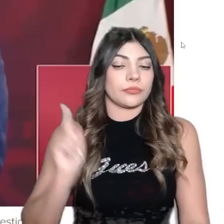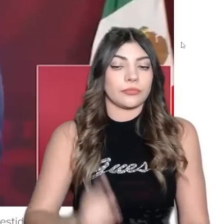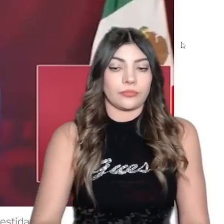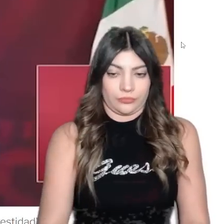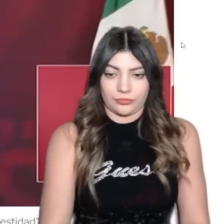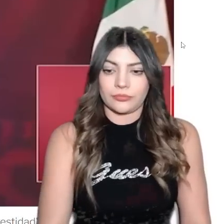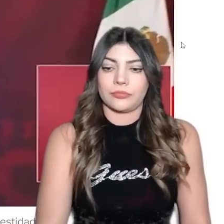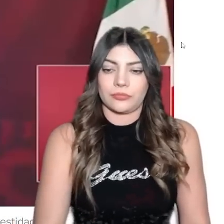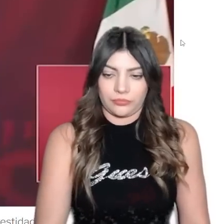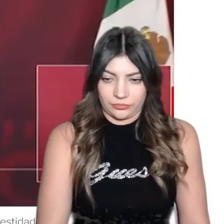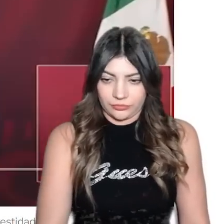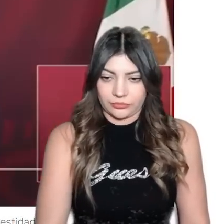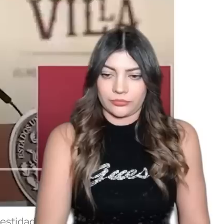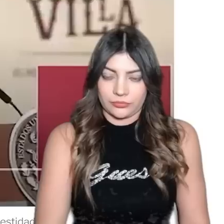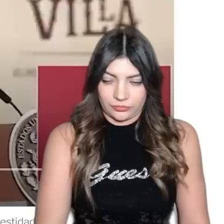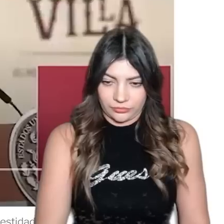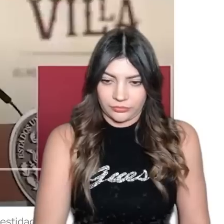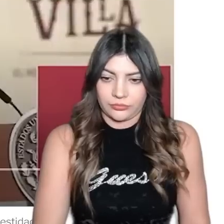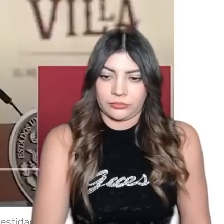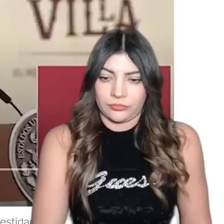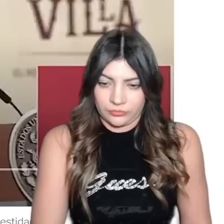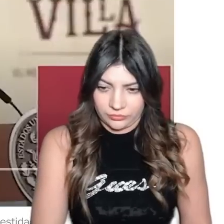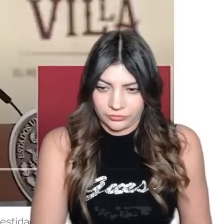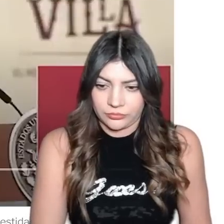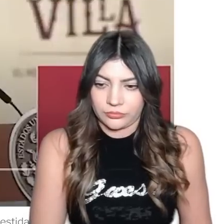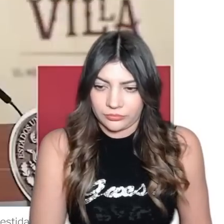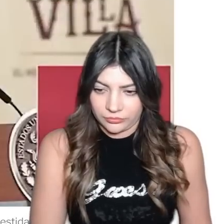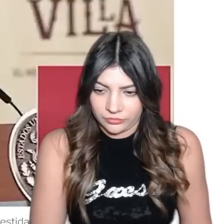moral en contra del abogado